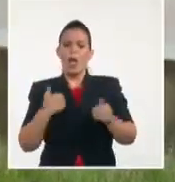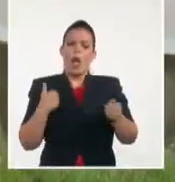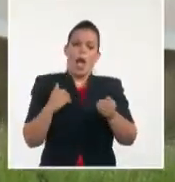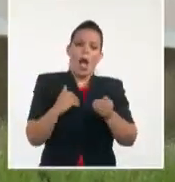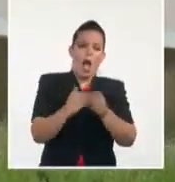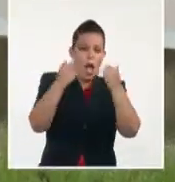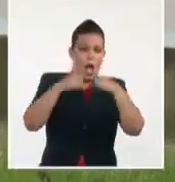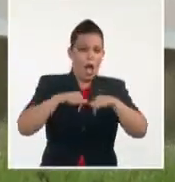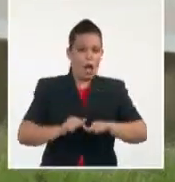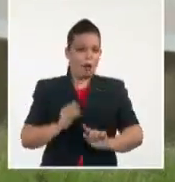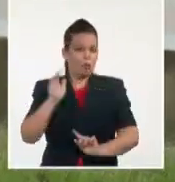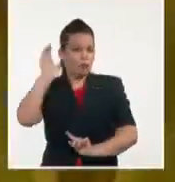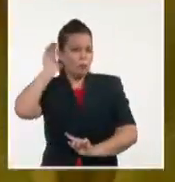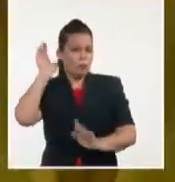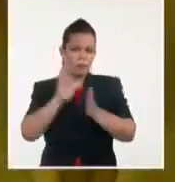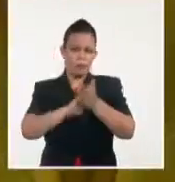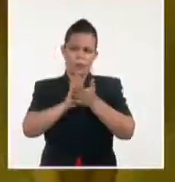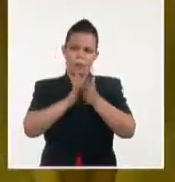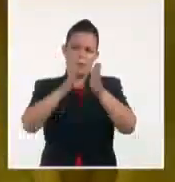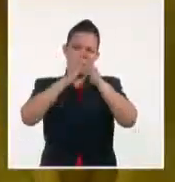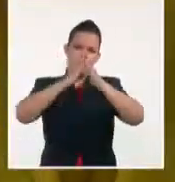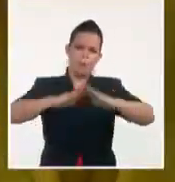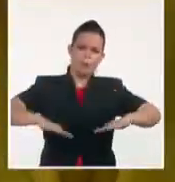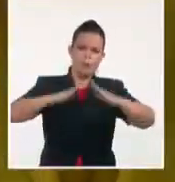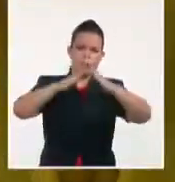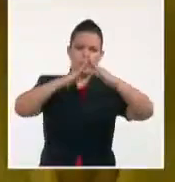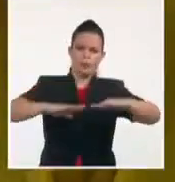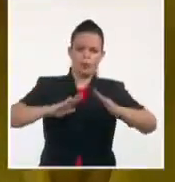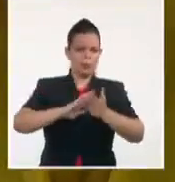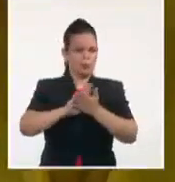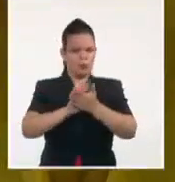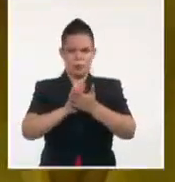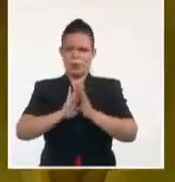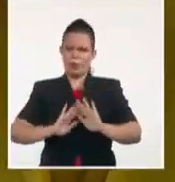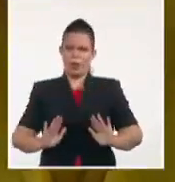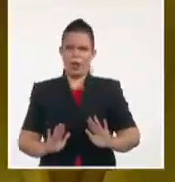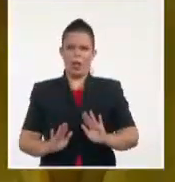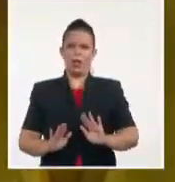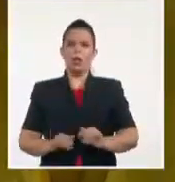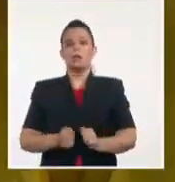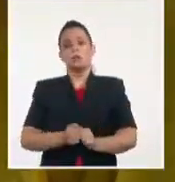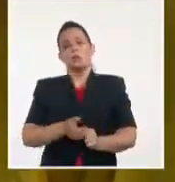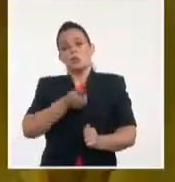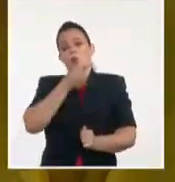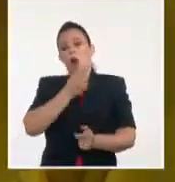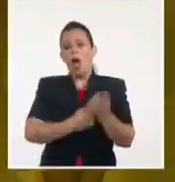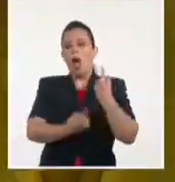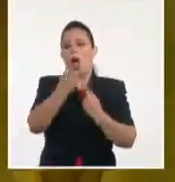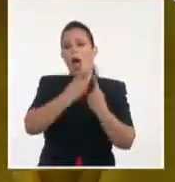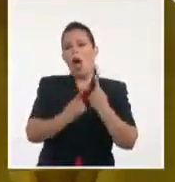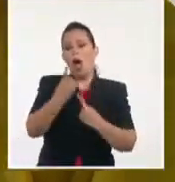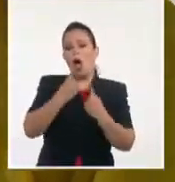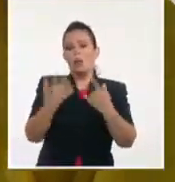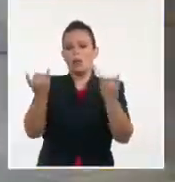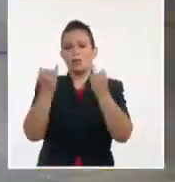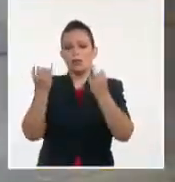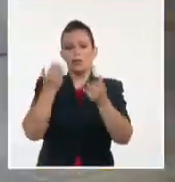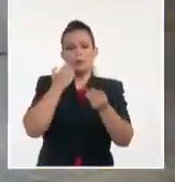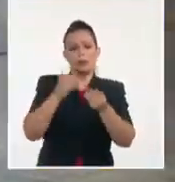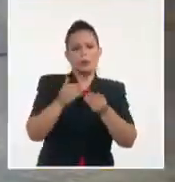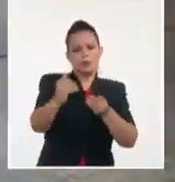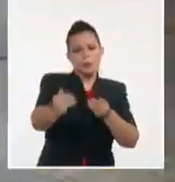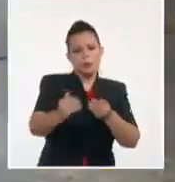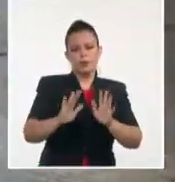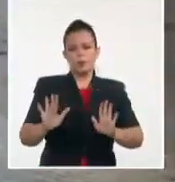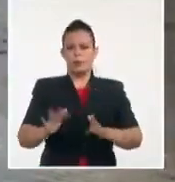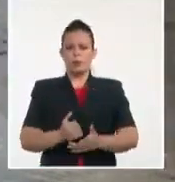fundamentalmente a la agricultura y también en el fondo habitacional. Pensamos que existe algún daño, pero estaremos en condiciones en otro momento de explicarlo. Las acciones han